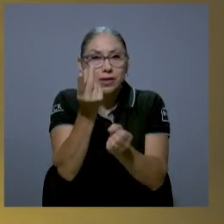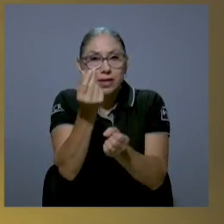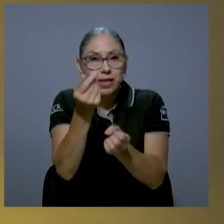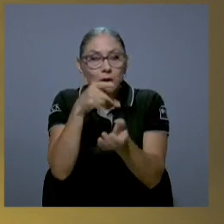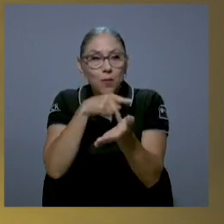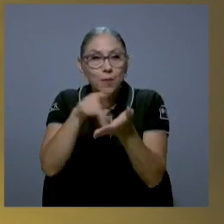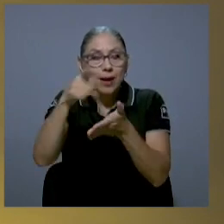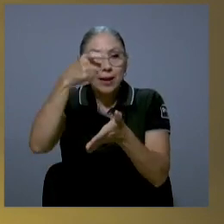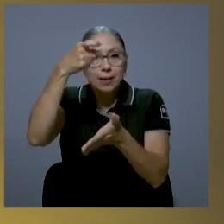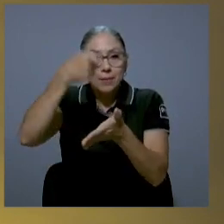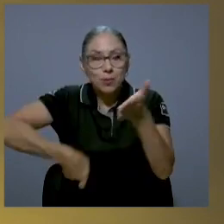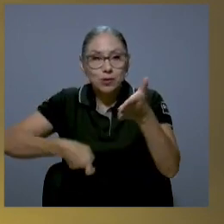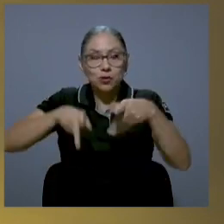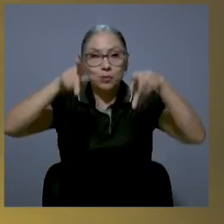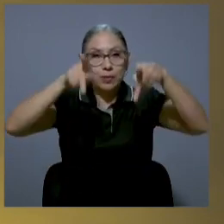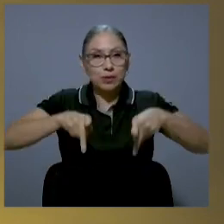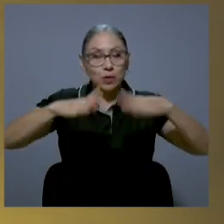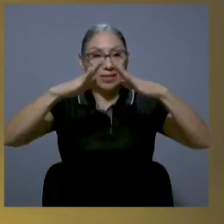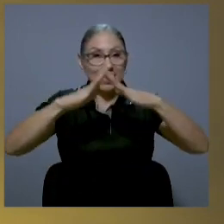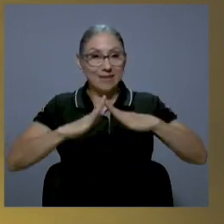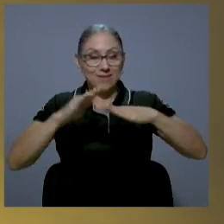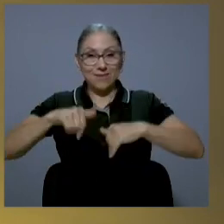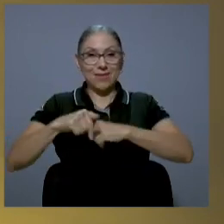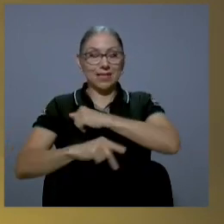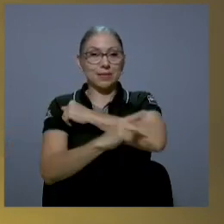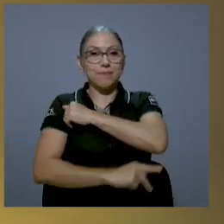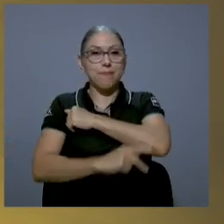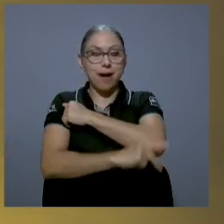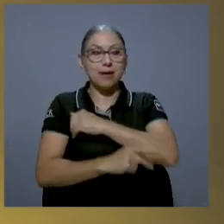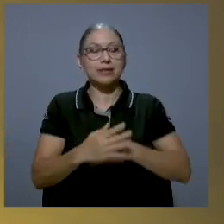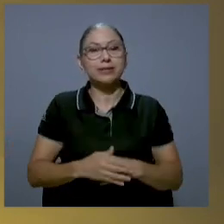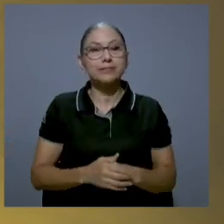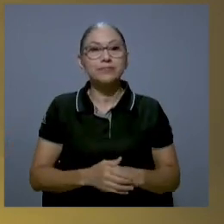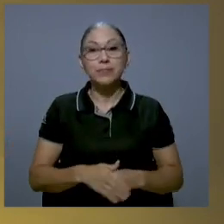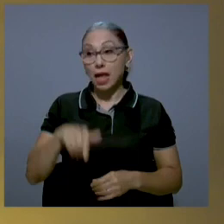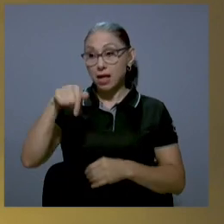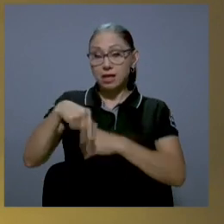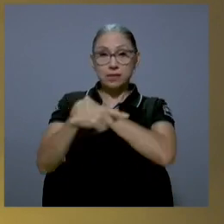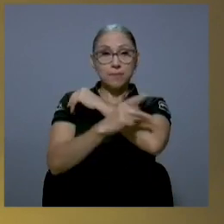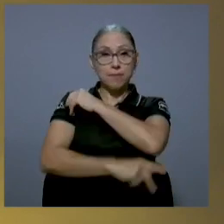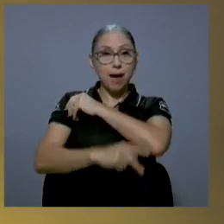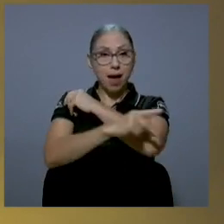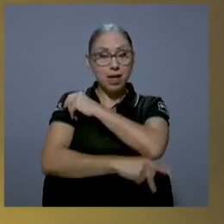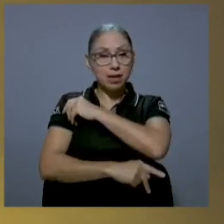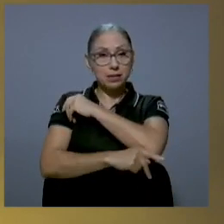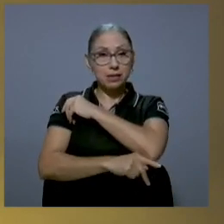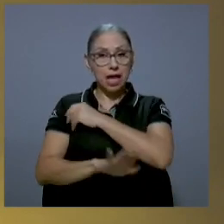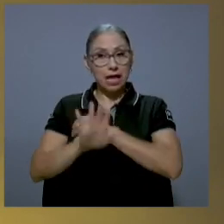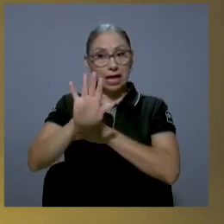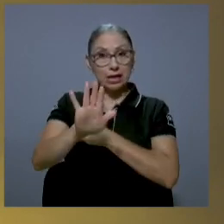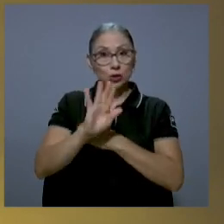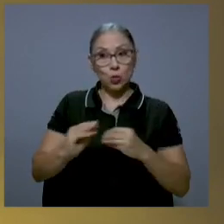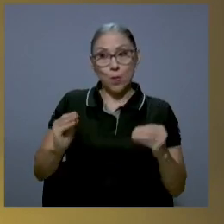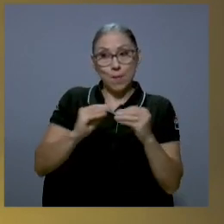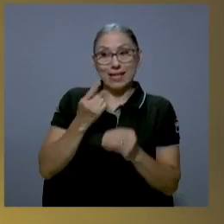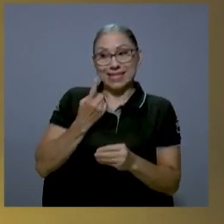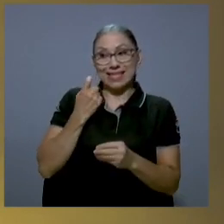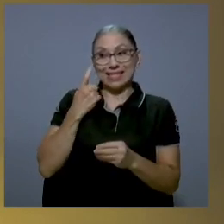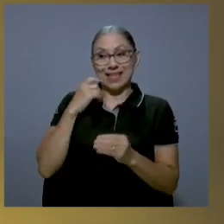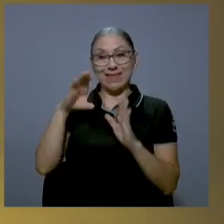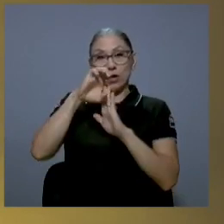que tributan los habitantes de este país y este país cuya más reciente constitución, creo que